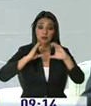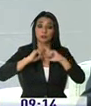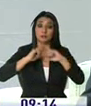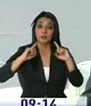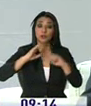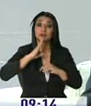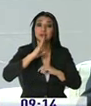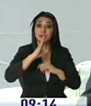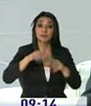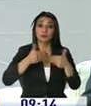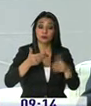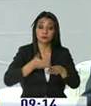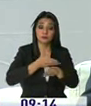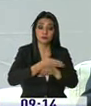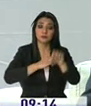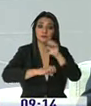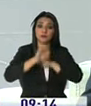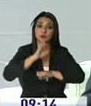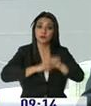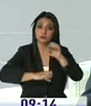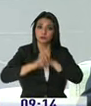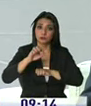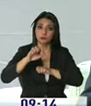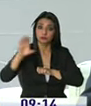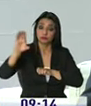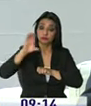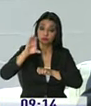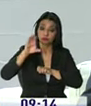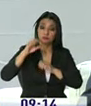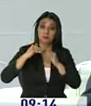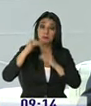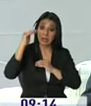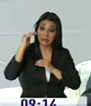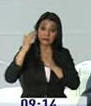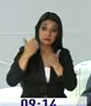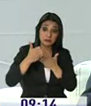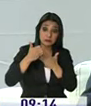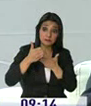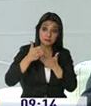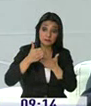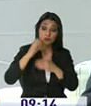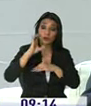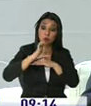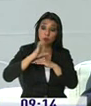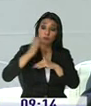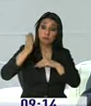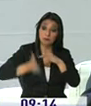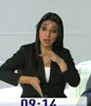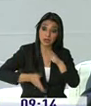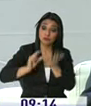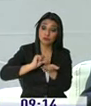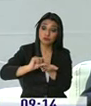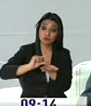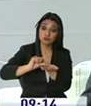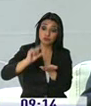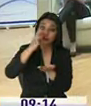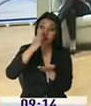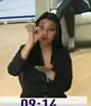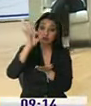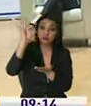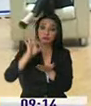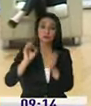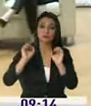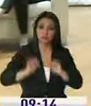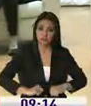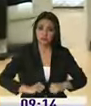el ejercicio de evaluación de aquellos que resultan más convenientes en términos de plazo y de costo financiero. En